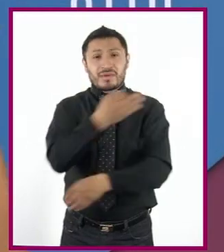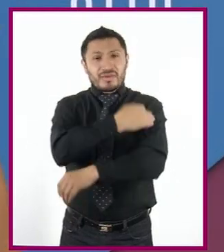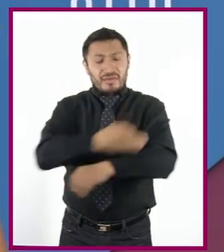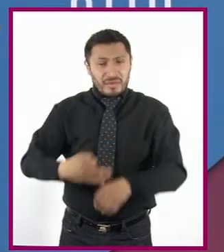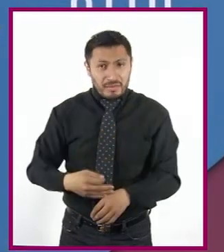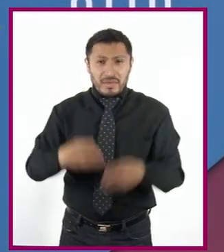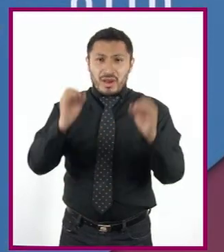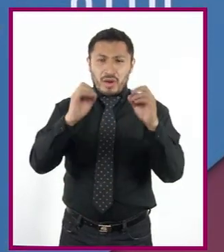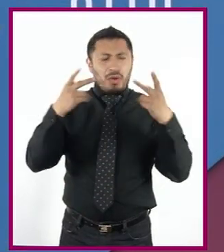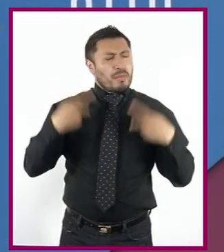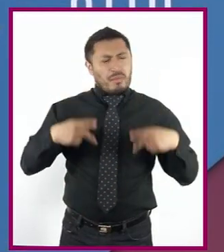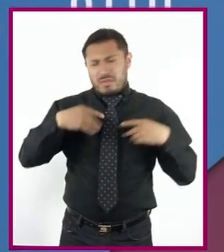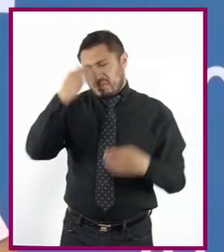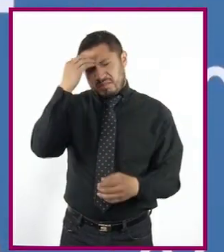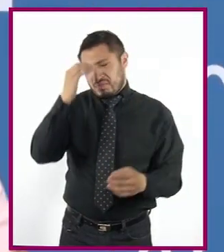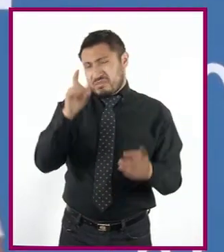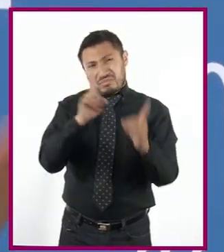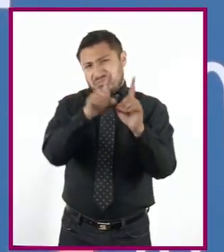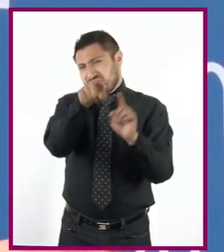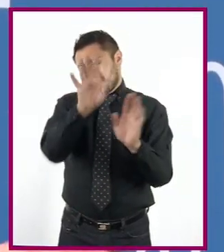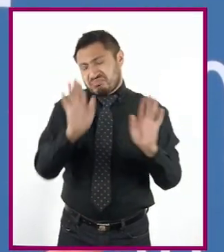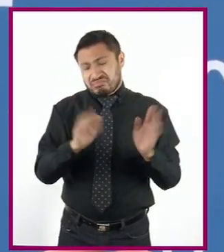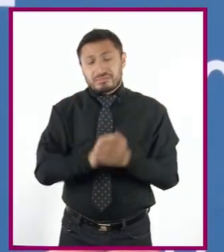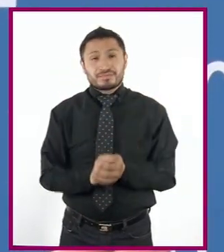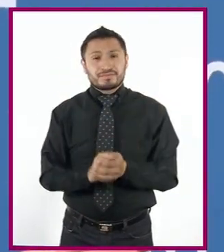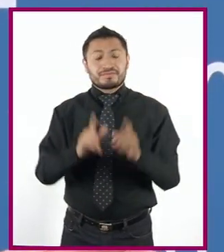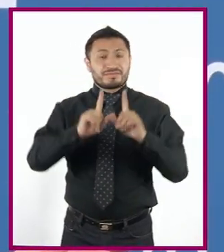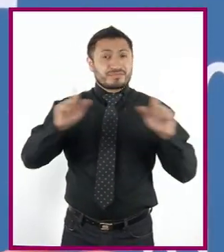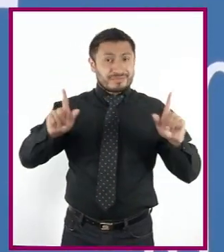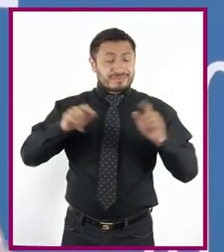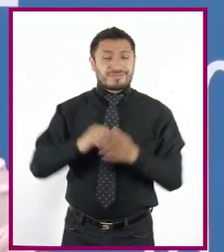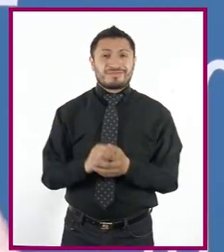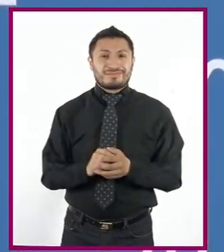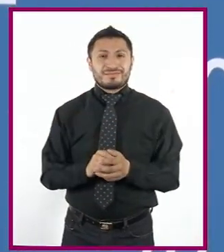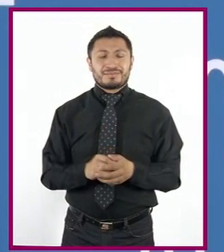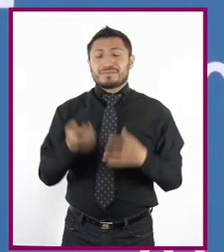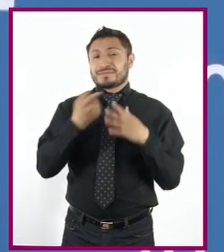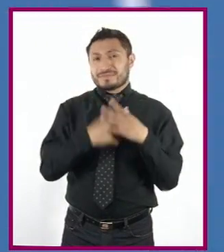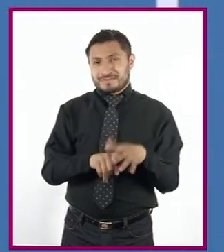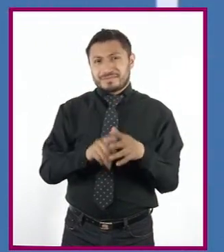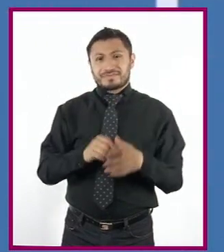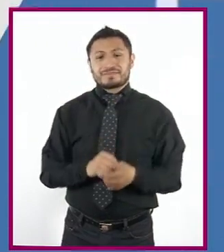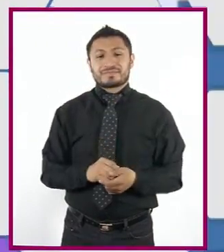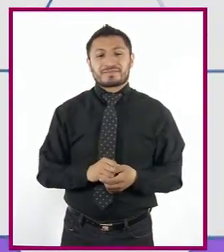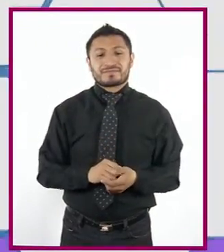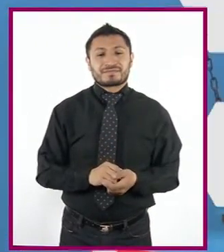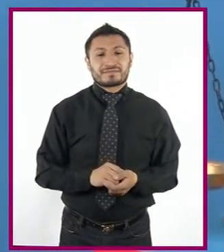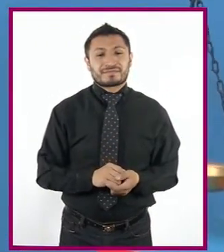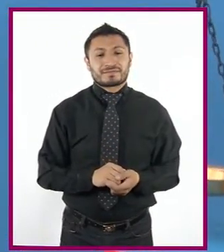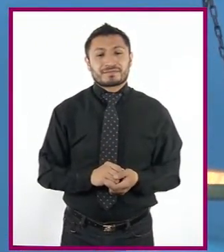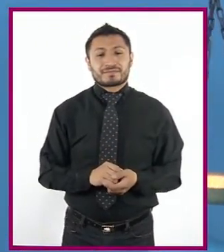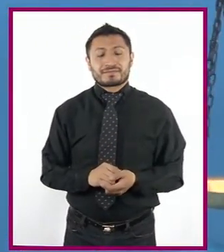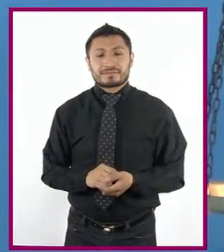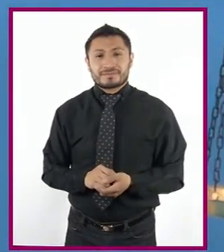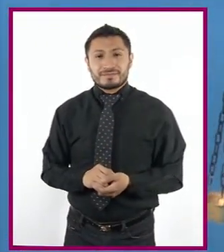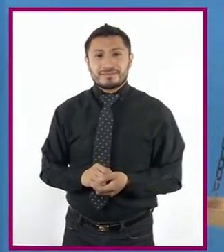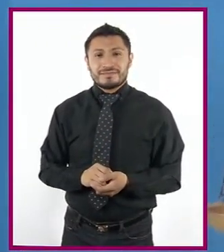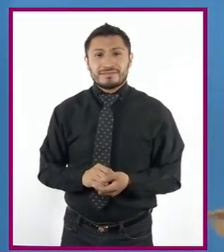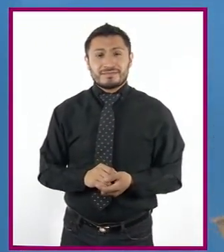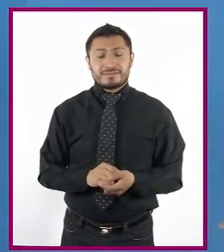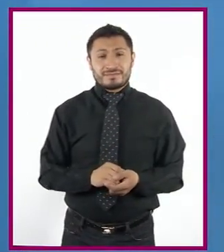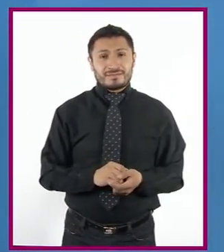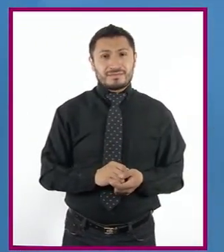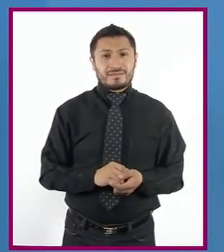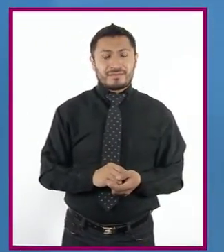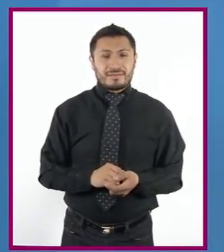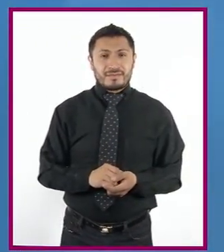familiares o gente conocida. ¿Listas y listos? ¡Comencemos! Dispuestas y dispuestos